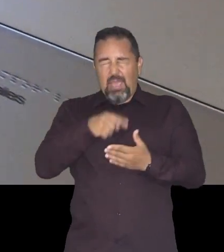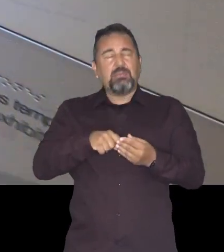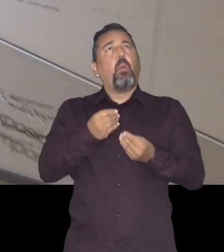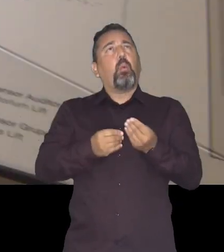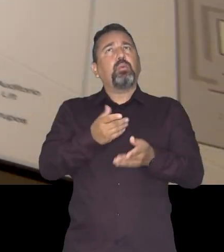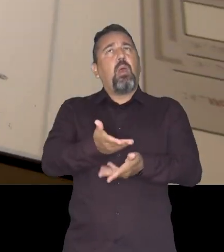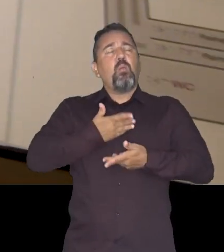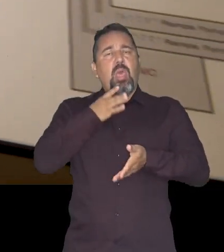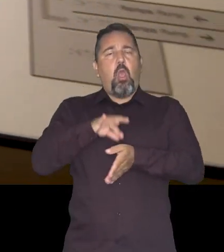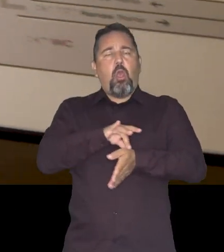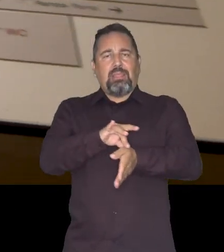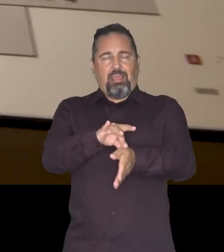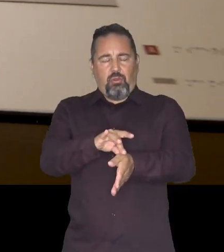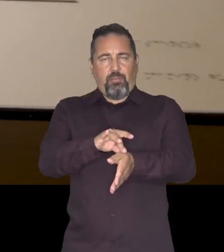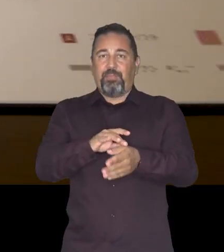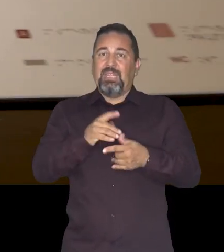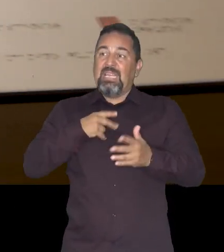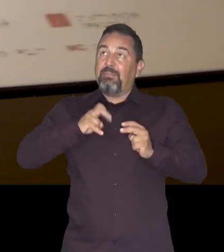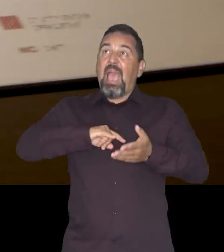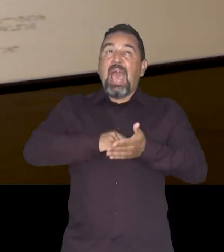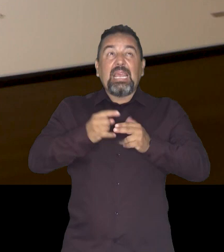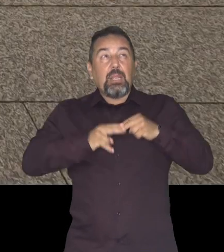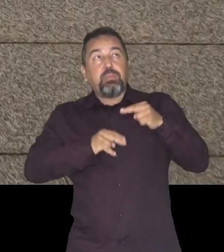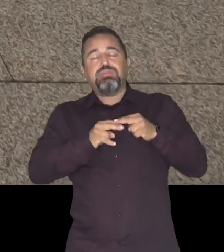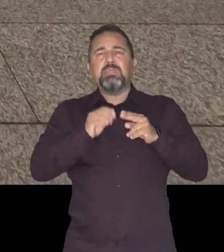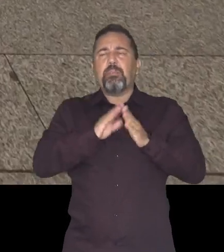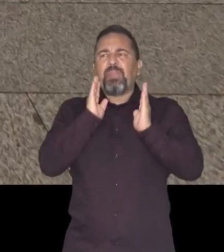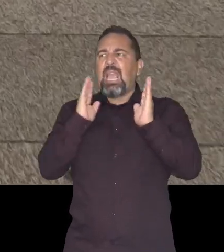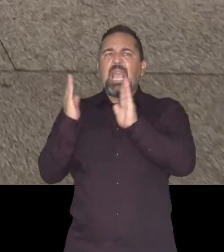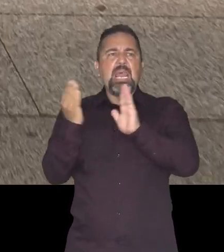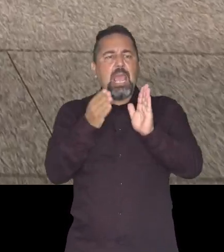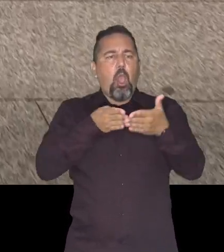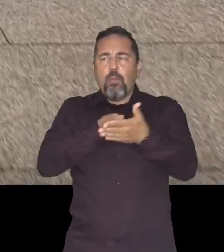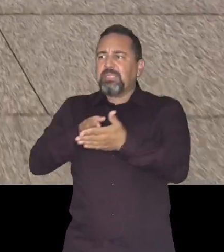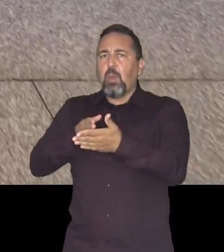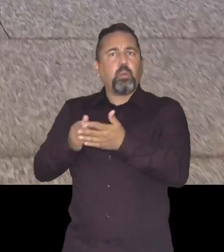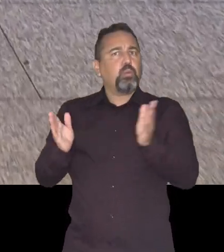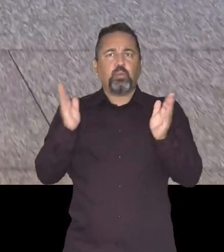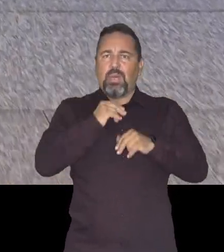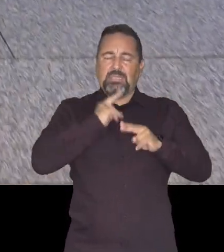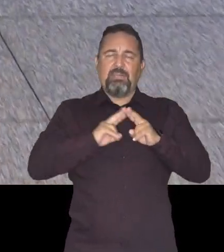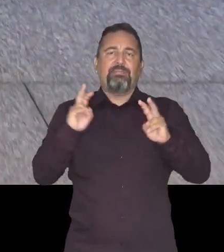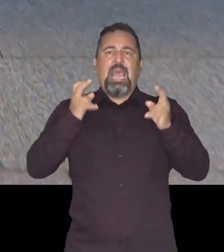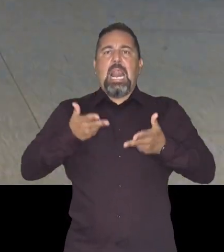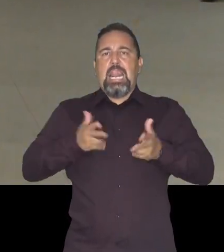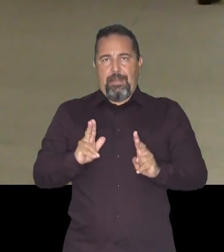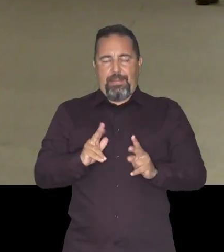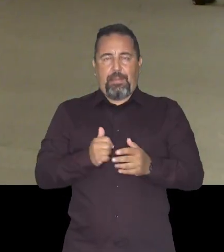pueden orientar las personas ciegas. Desde el punto de vista arquitectónico, la galería es un espacio libre de